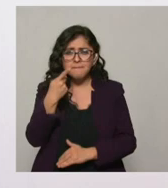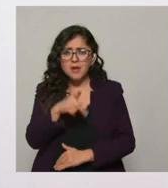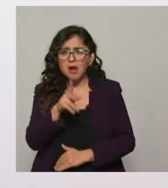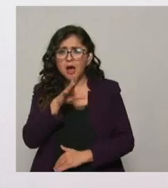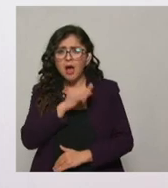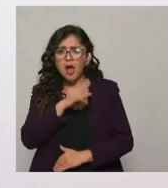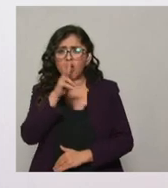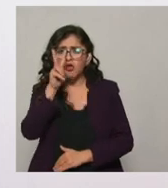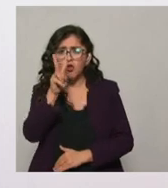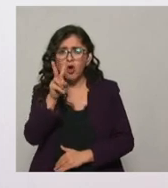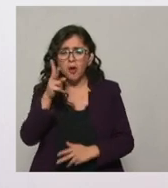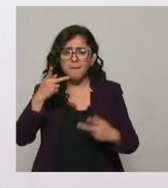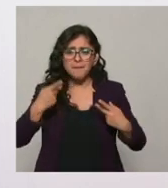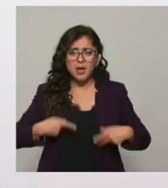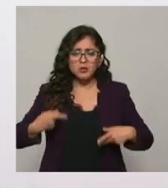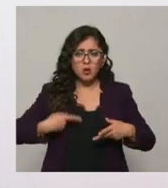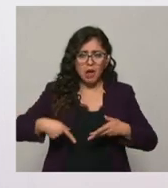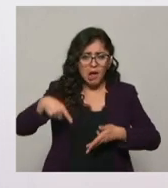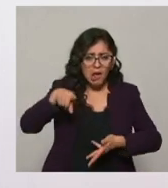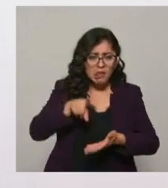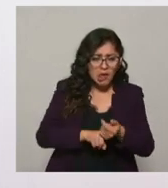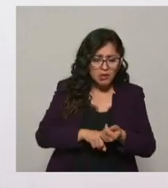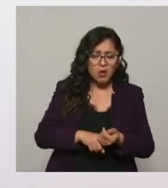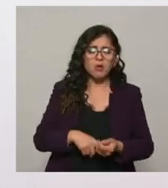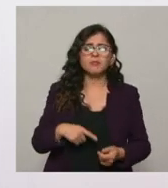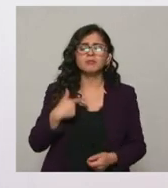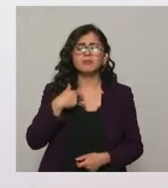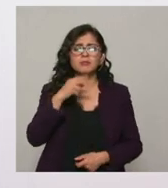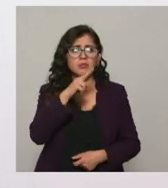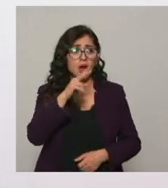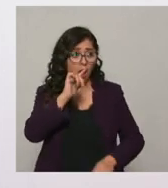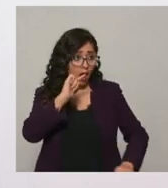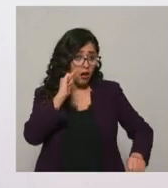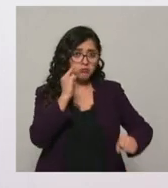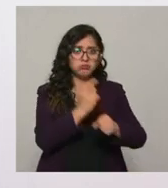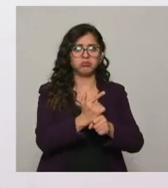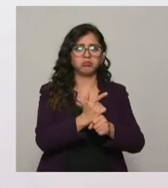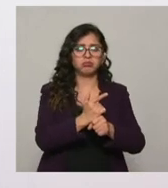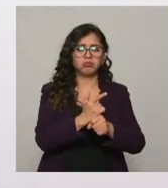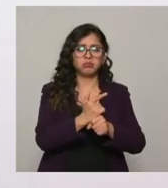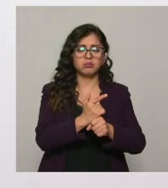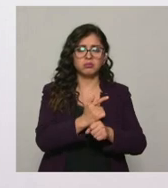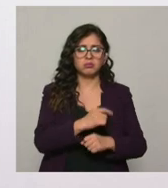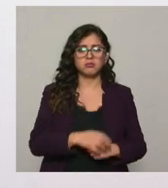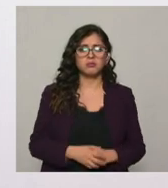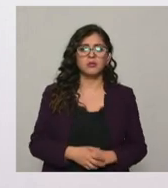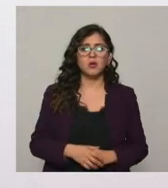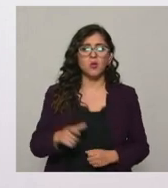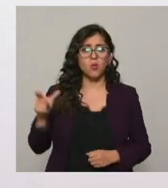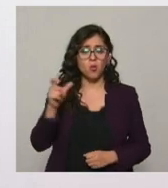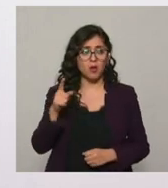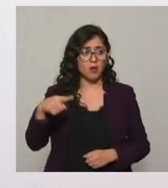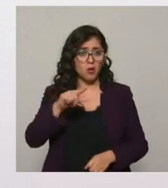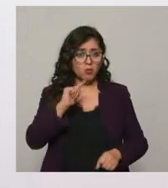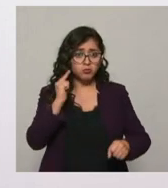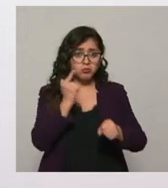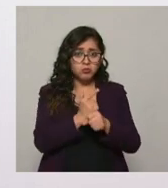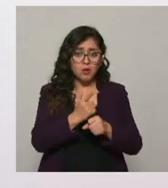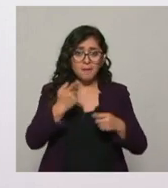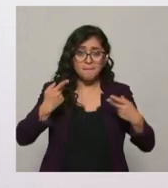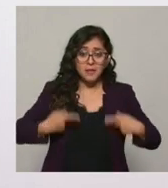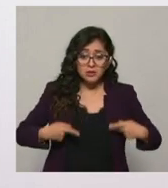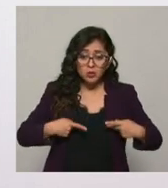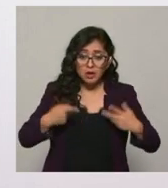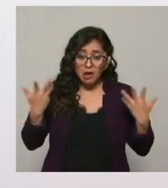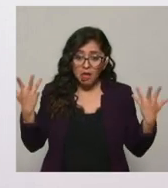personas habitando esta casa, quienes fueron los que lo descubrieron, y al darse cuenta de esta situación, el asaltante